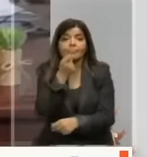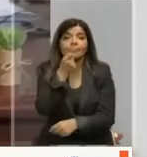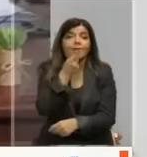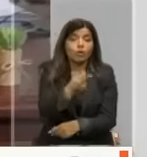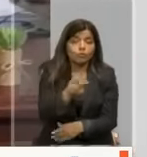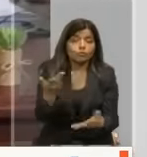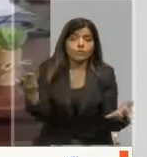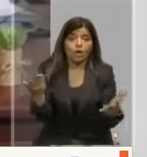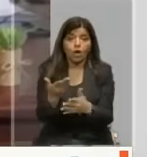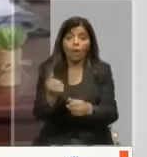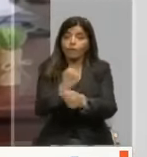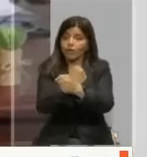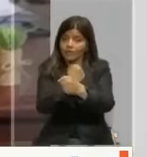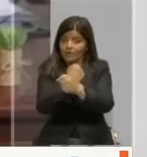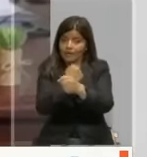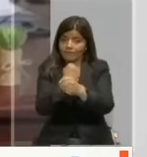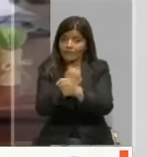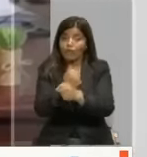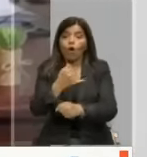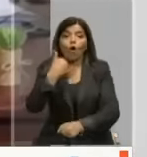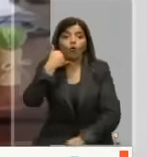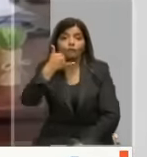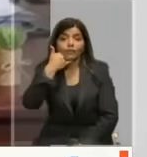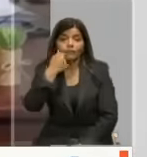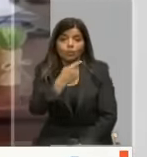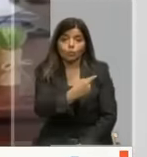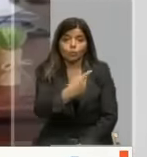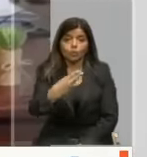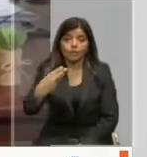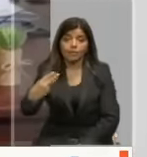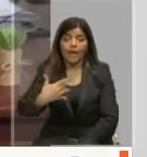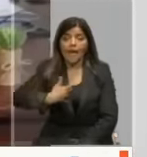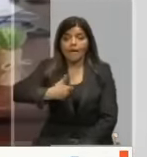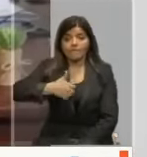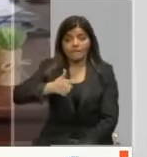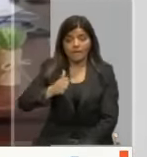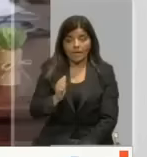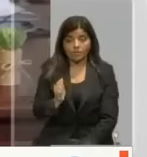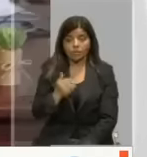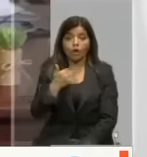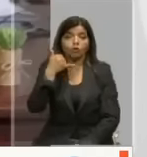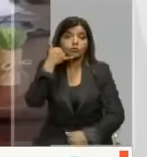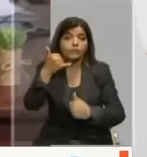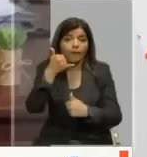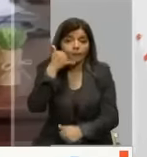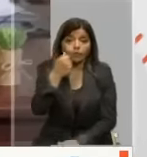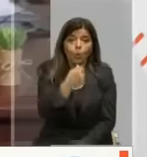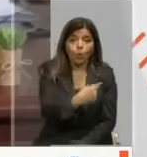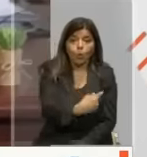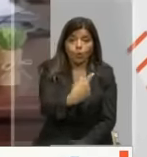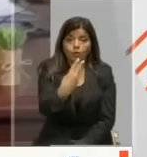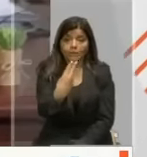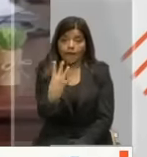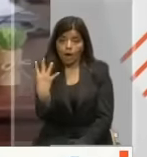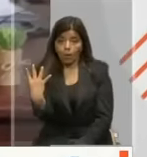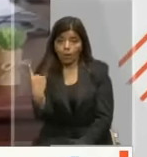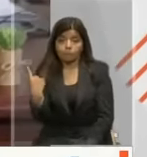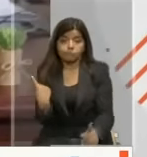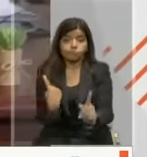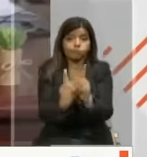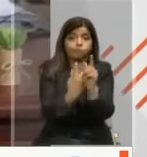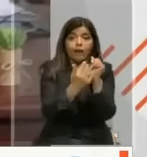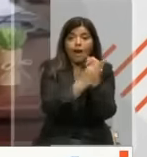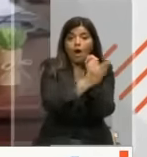dispuestos, carabineros llamando al 133, policía de investigaciones llamando al 134, acercarse a fiscalía